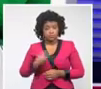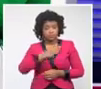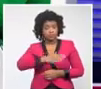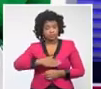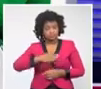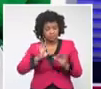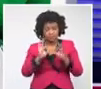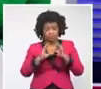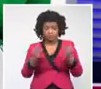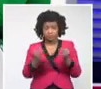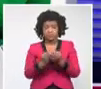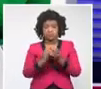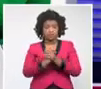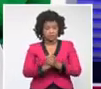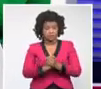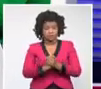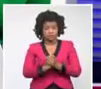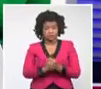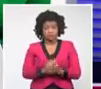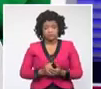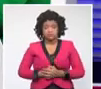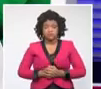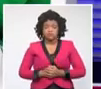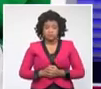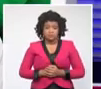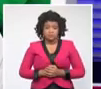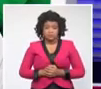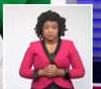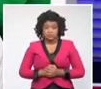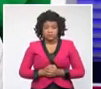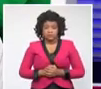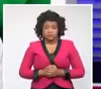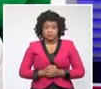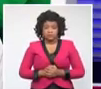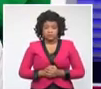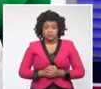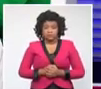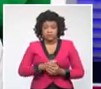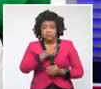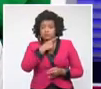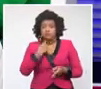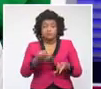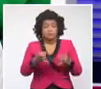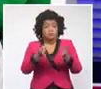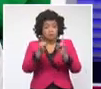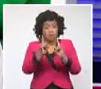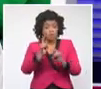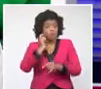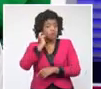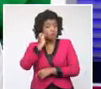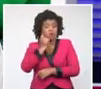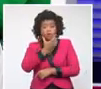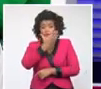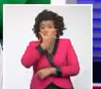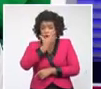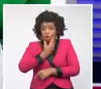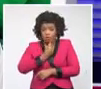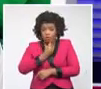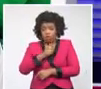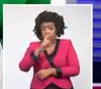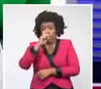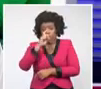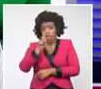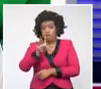a familiares y amistades. Fallece una paciente femenina, también relativamente joven,